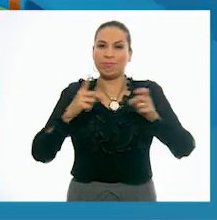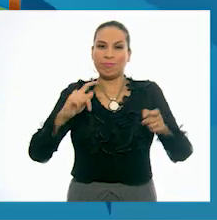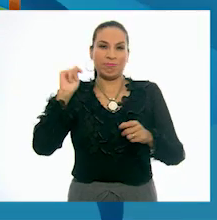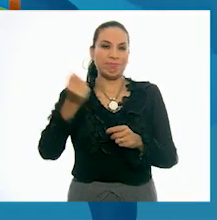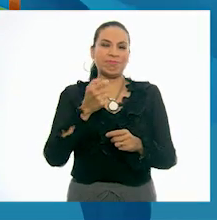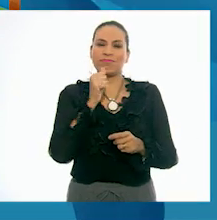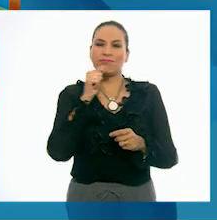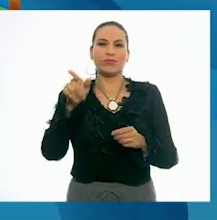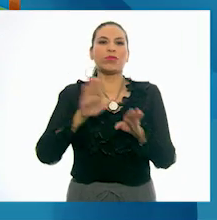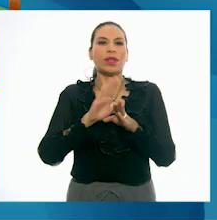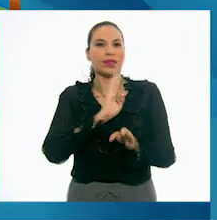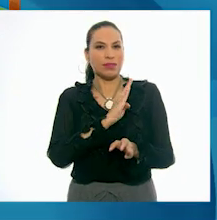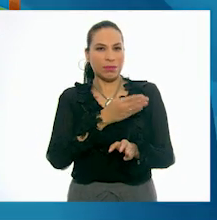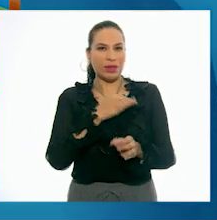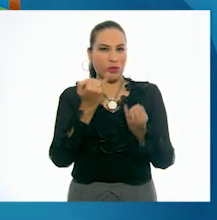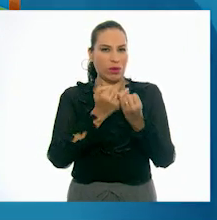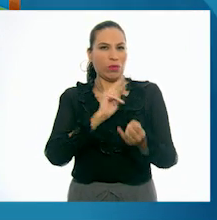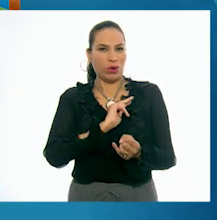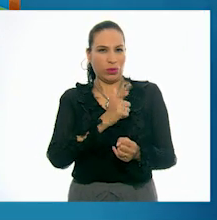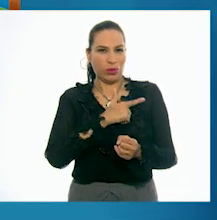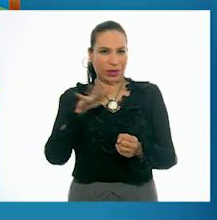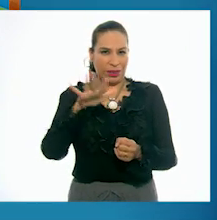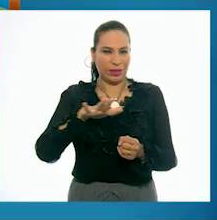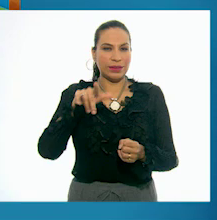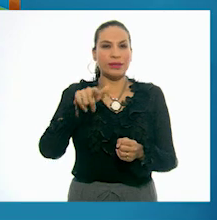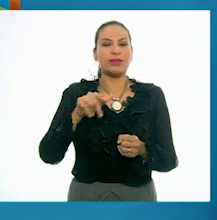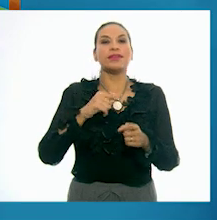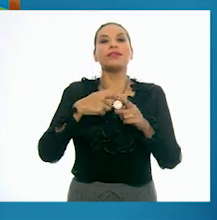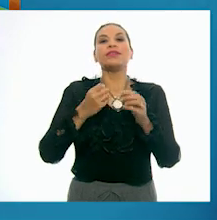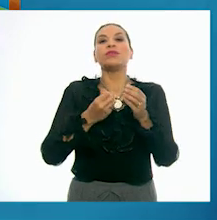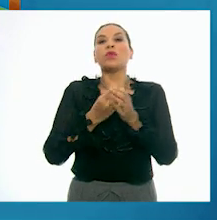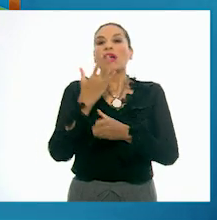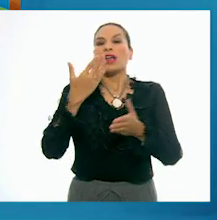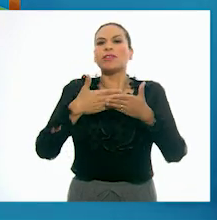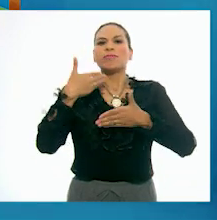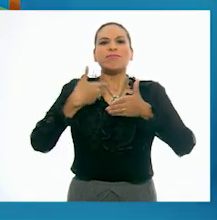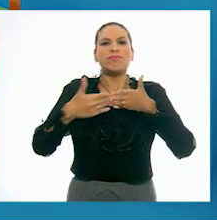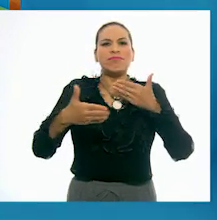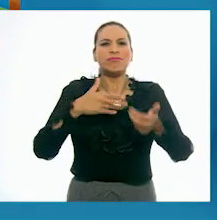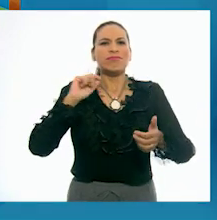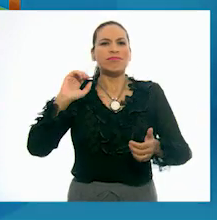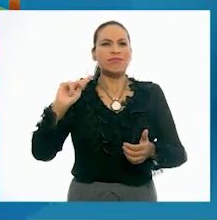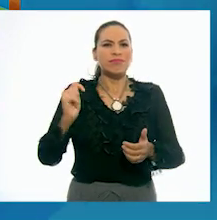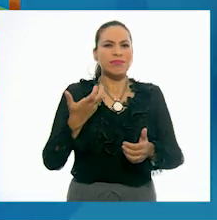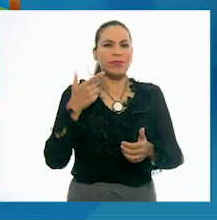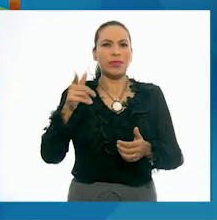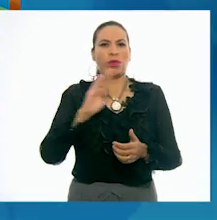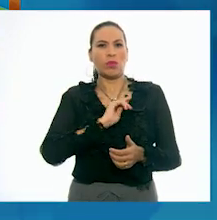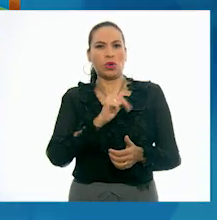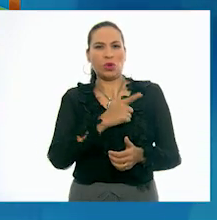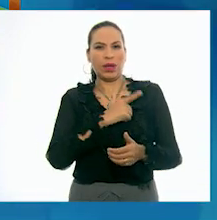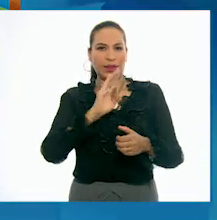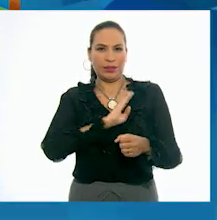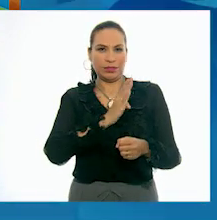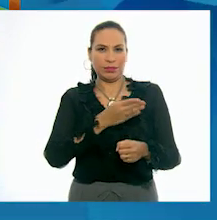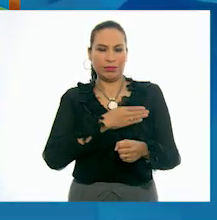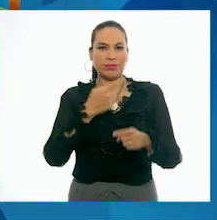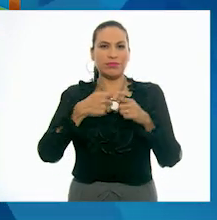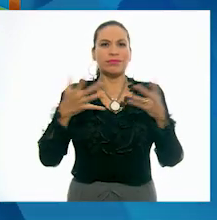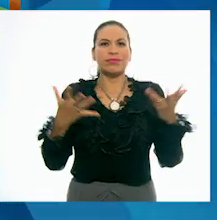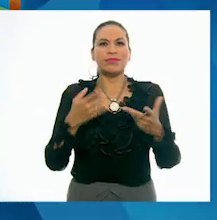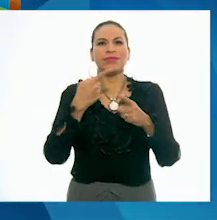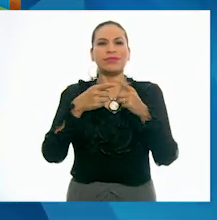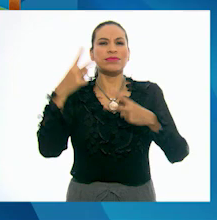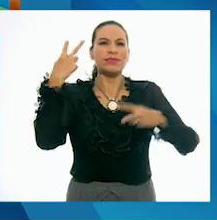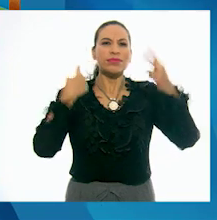de españoles y portugueses. Gracias a los nuevos adelantos tecnológicos, Portugal y España se aventuraron a realizar